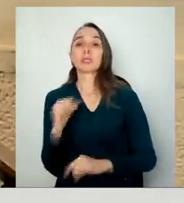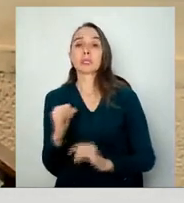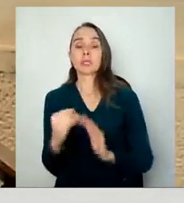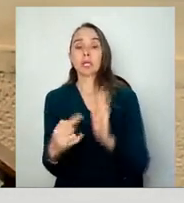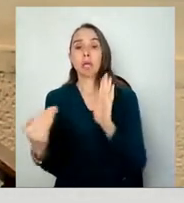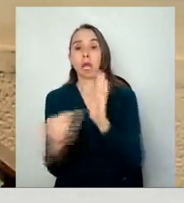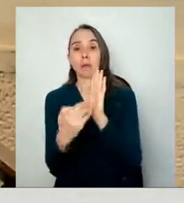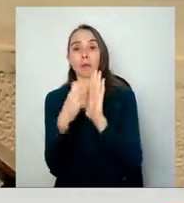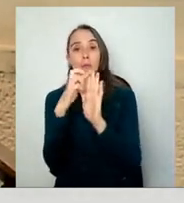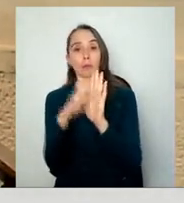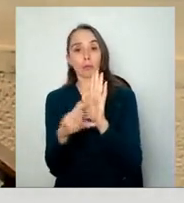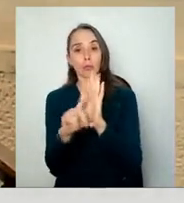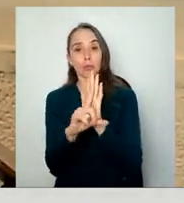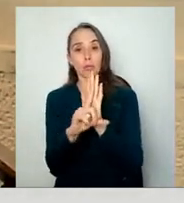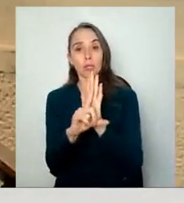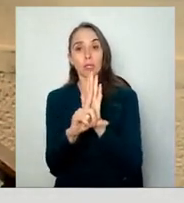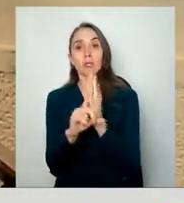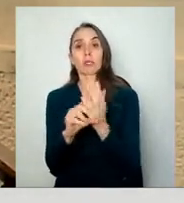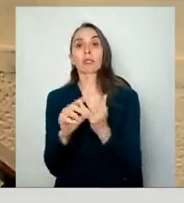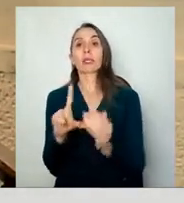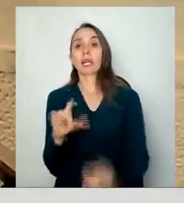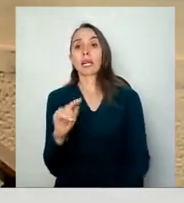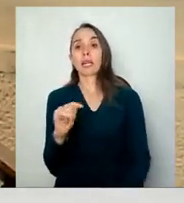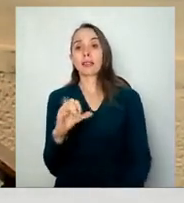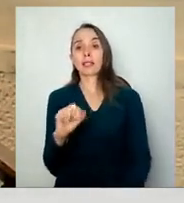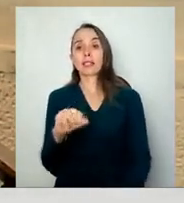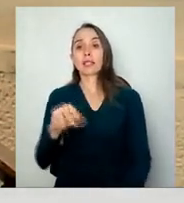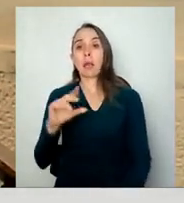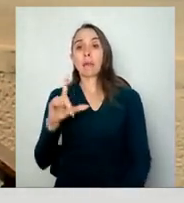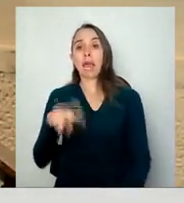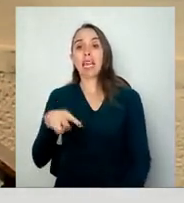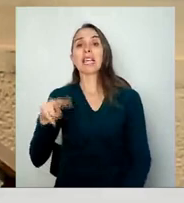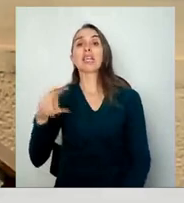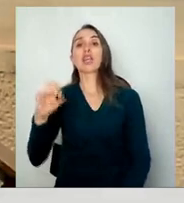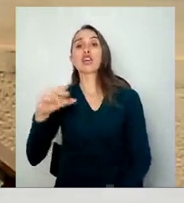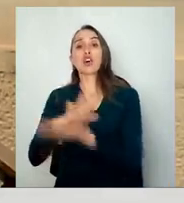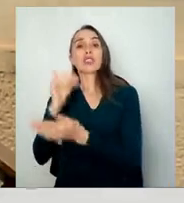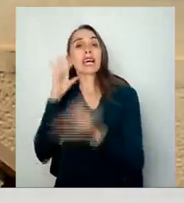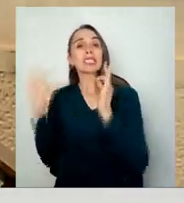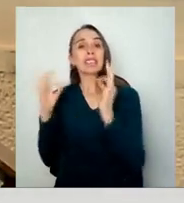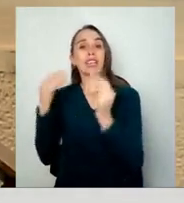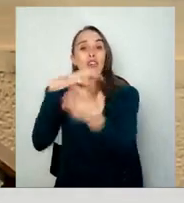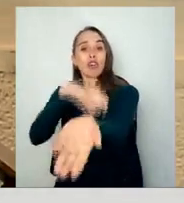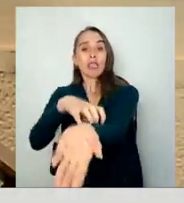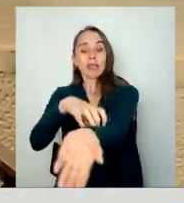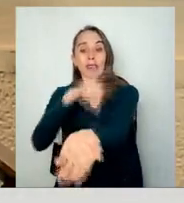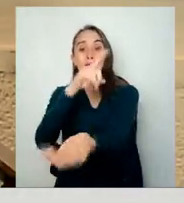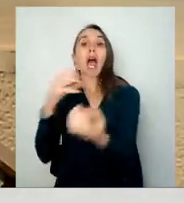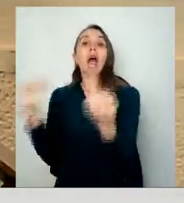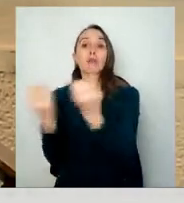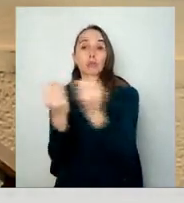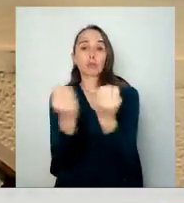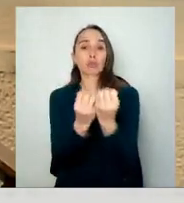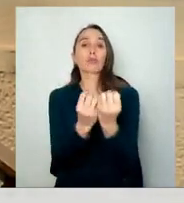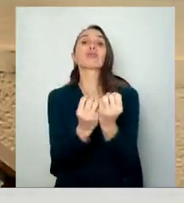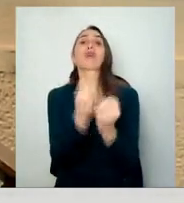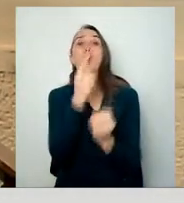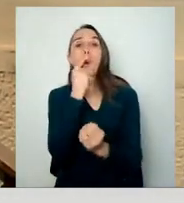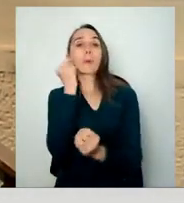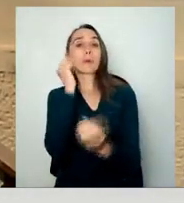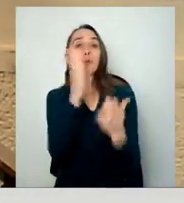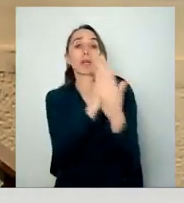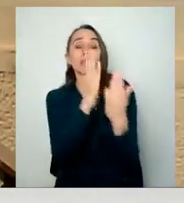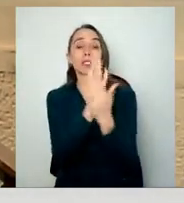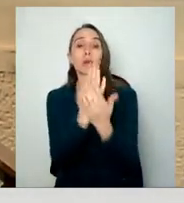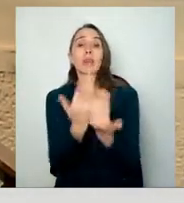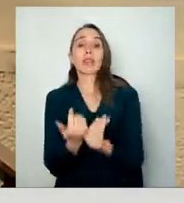porque así como Leticia Marlene Concha deben haber muchos estudiantes hombres y mujeres que requieren su título para